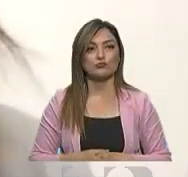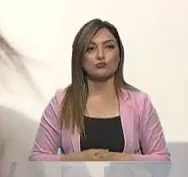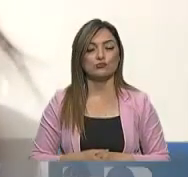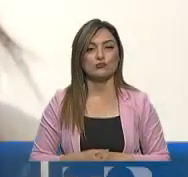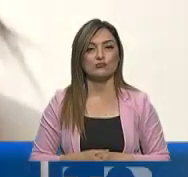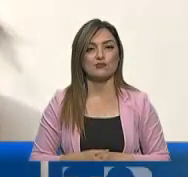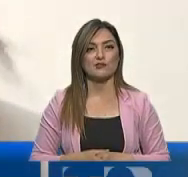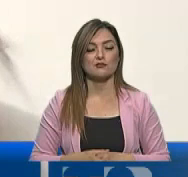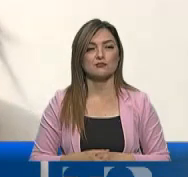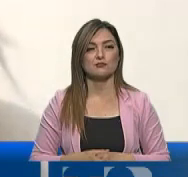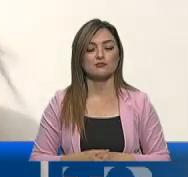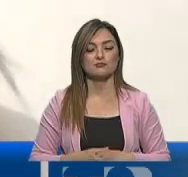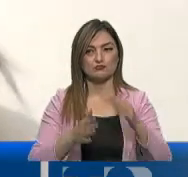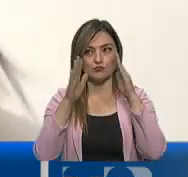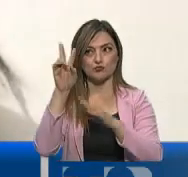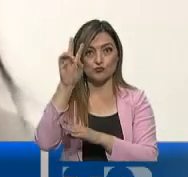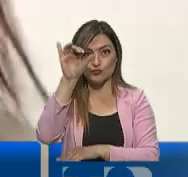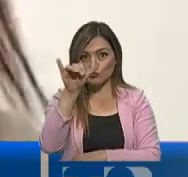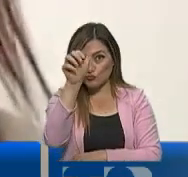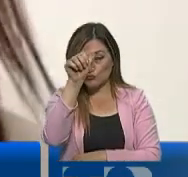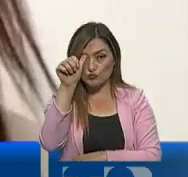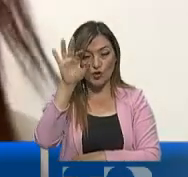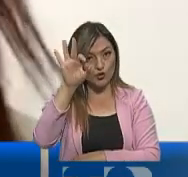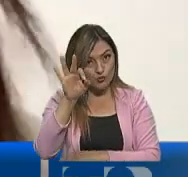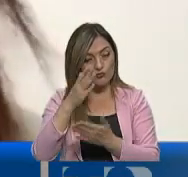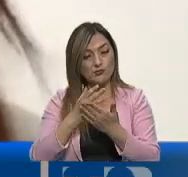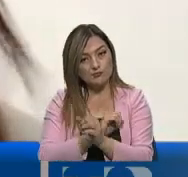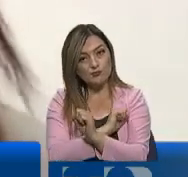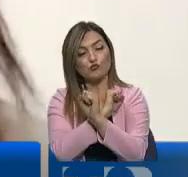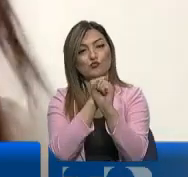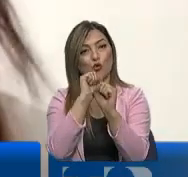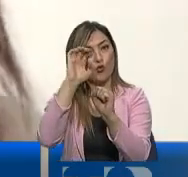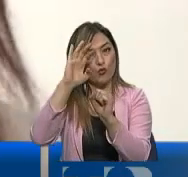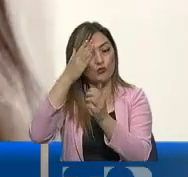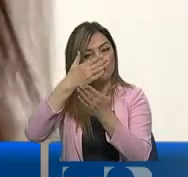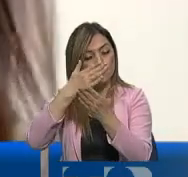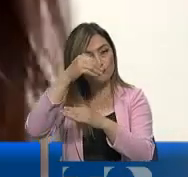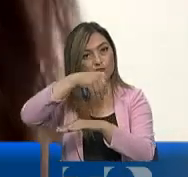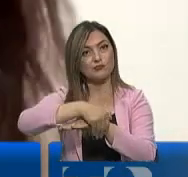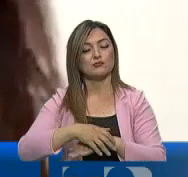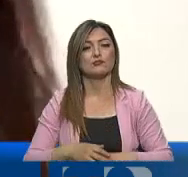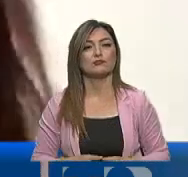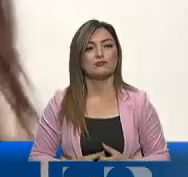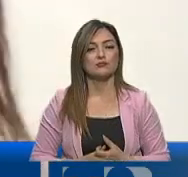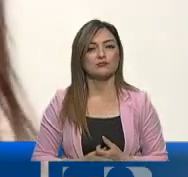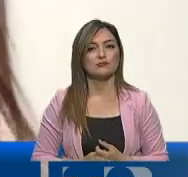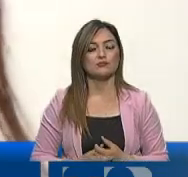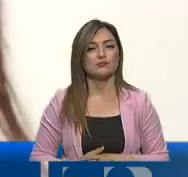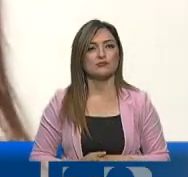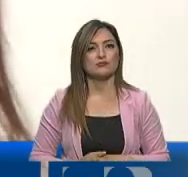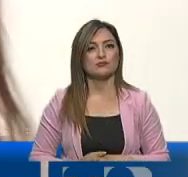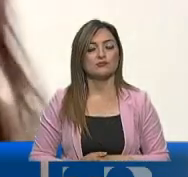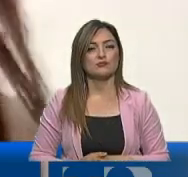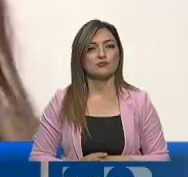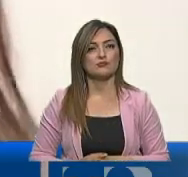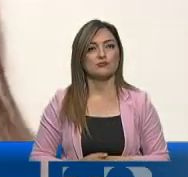Atenderá solamente viernes, sábado y domingo de 9:30 de la mañana a 4:30 de la tarde, y mantengamos las